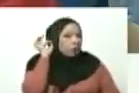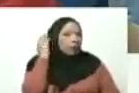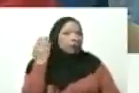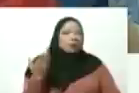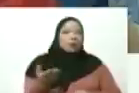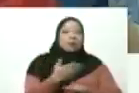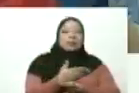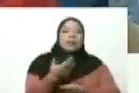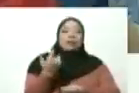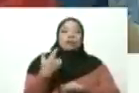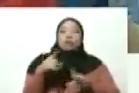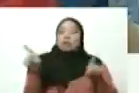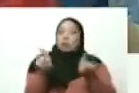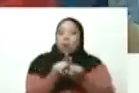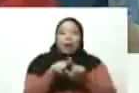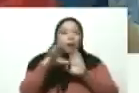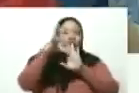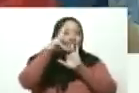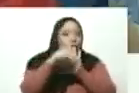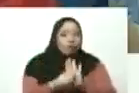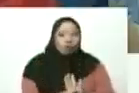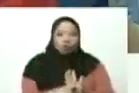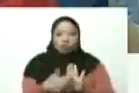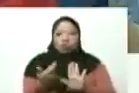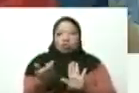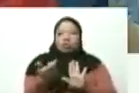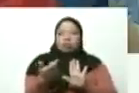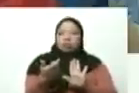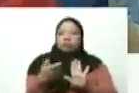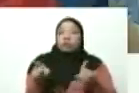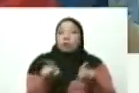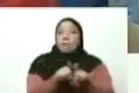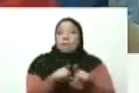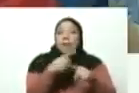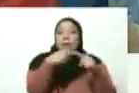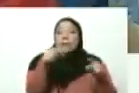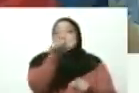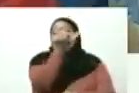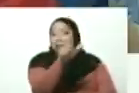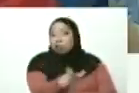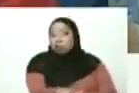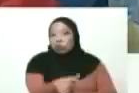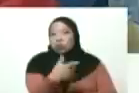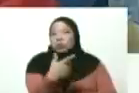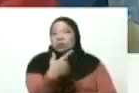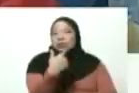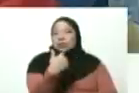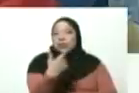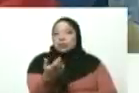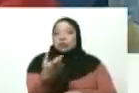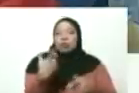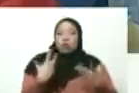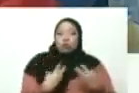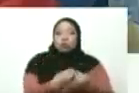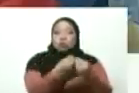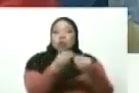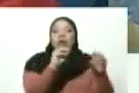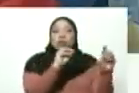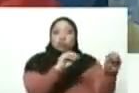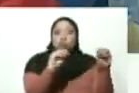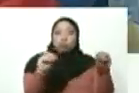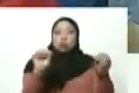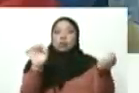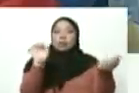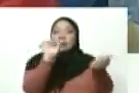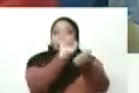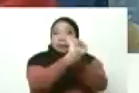evadir la justicia a pesar de ser personas previamente sujetas a solicitudes de